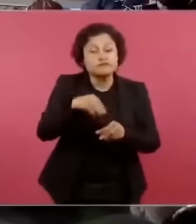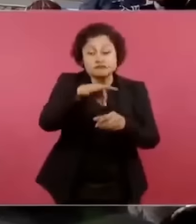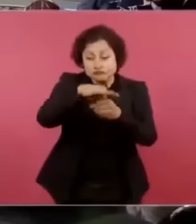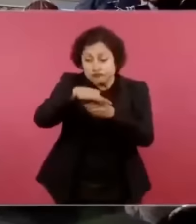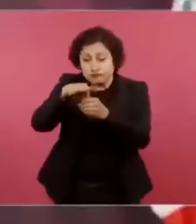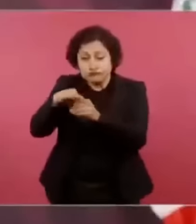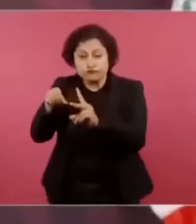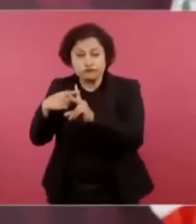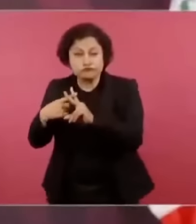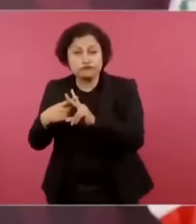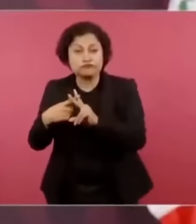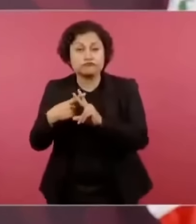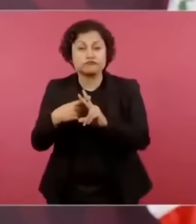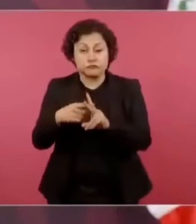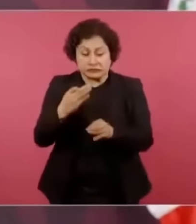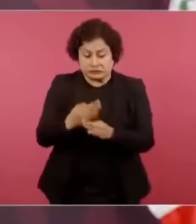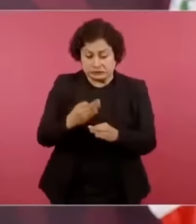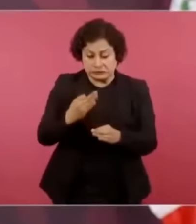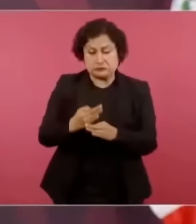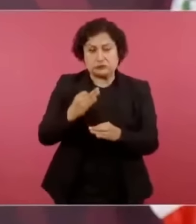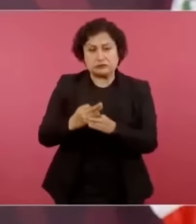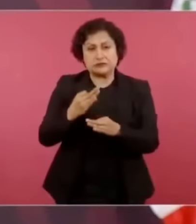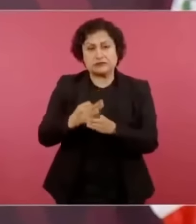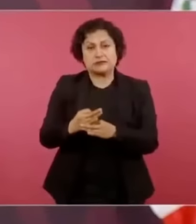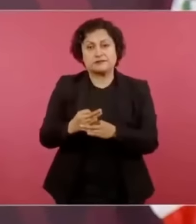Encuestas de salida.